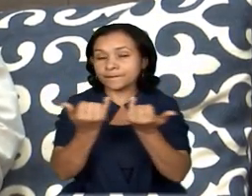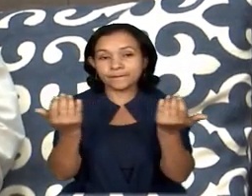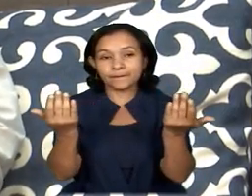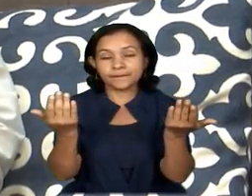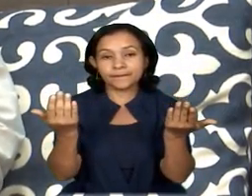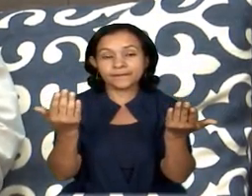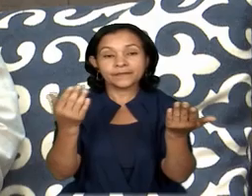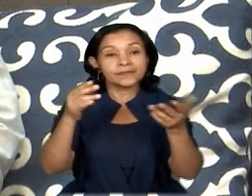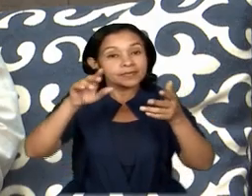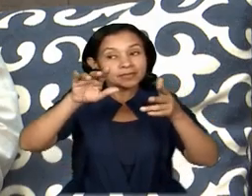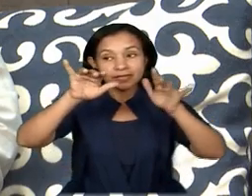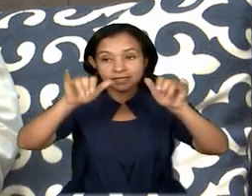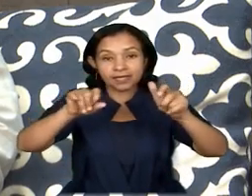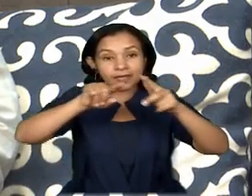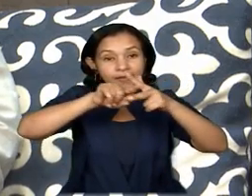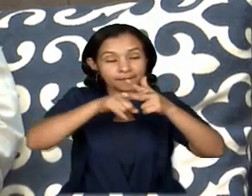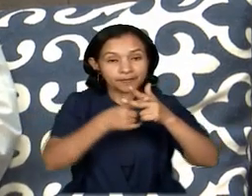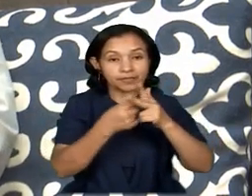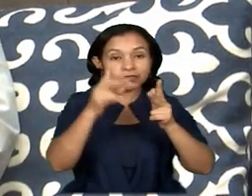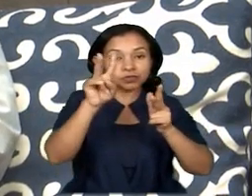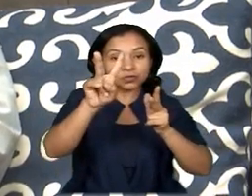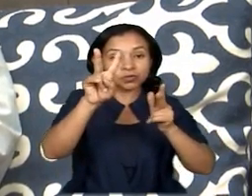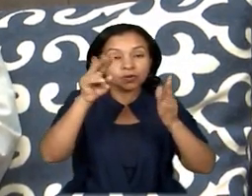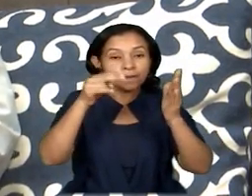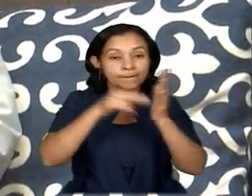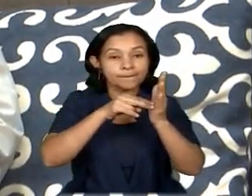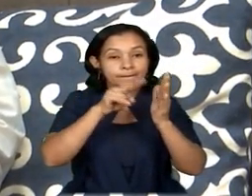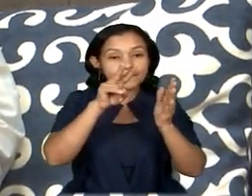ya empezarán a verse también para el 2021 algún tipo